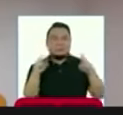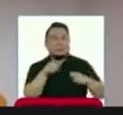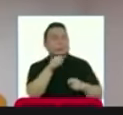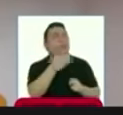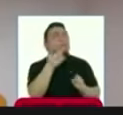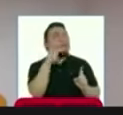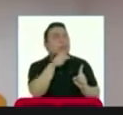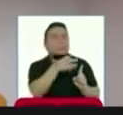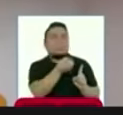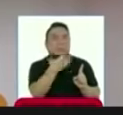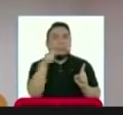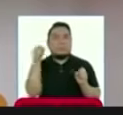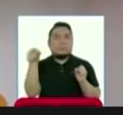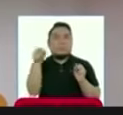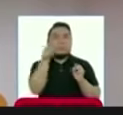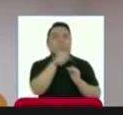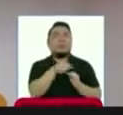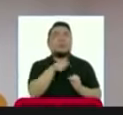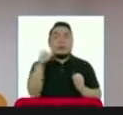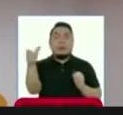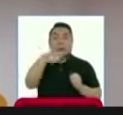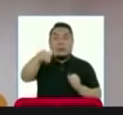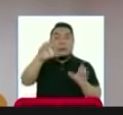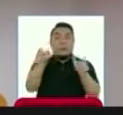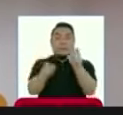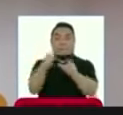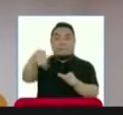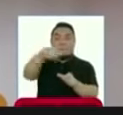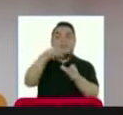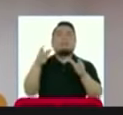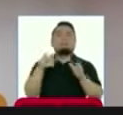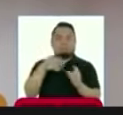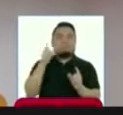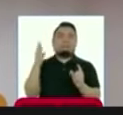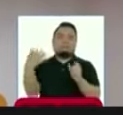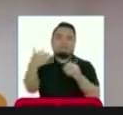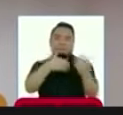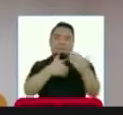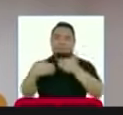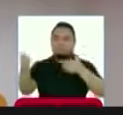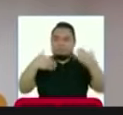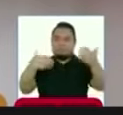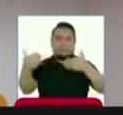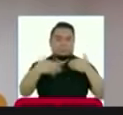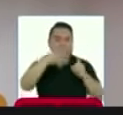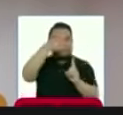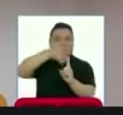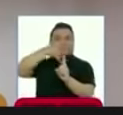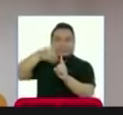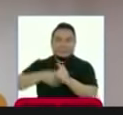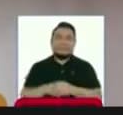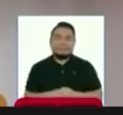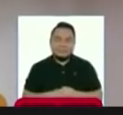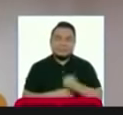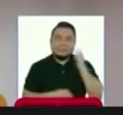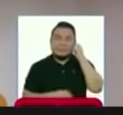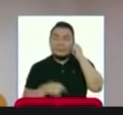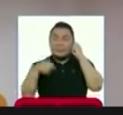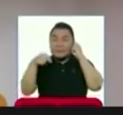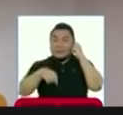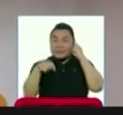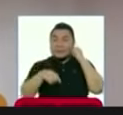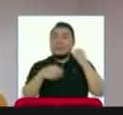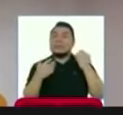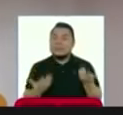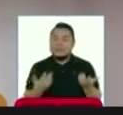se está haciendo también el secuenciamiento de las personas que le han ido acompañando. Esto significa que en nuestro